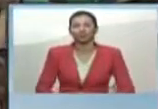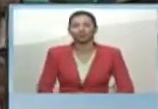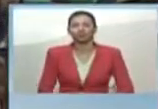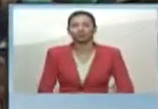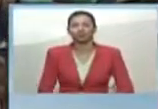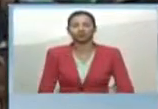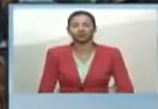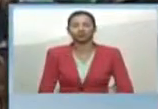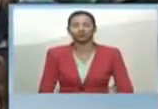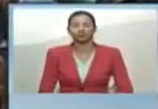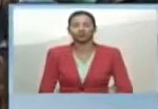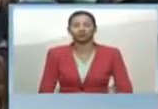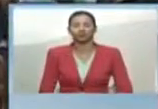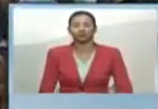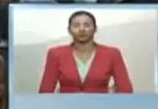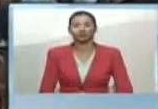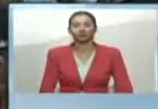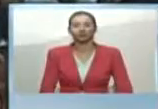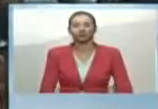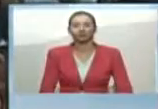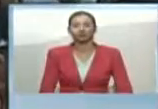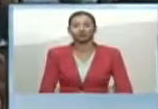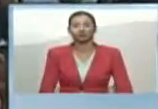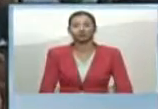Ya saben que estamos... ¿Qué es eso, Ale?